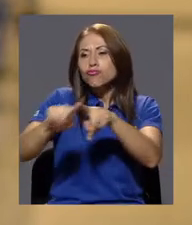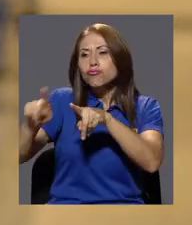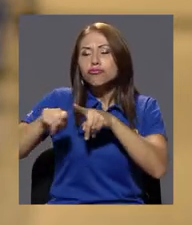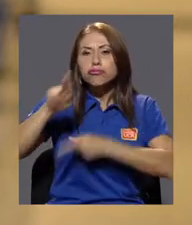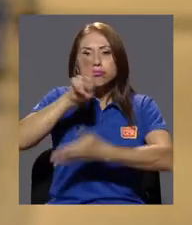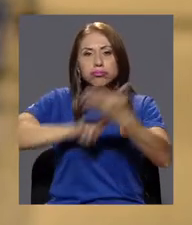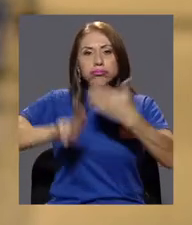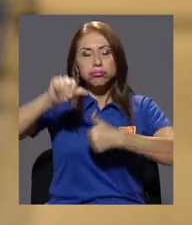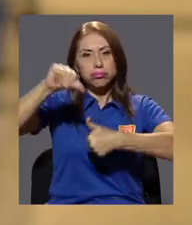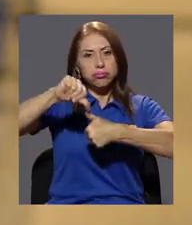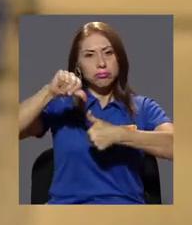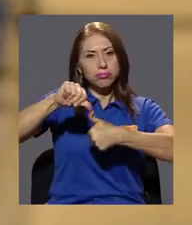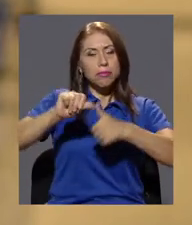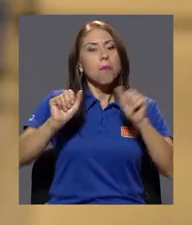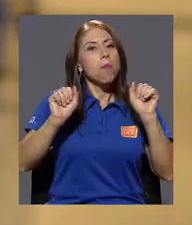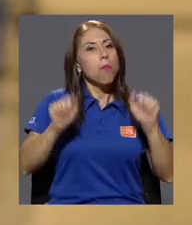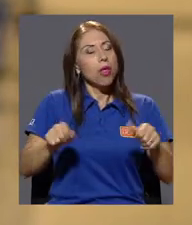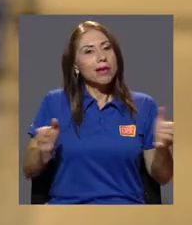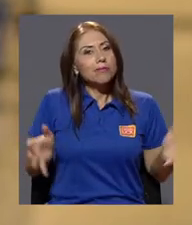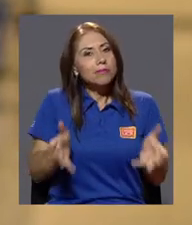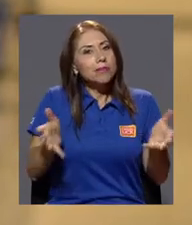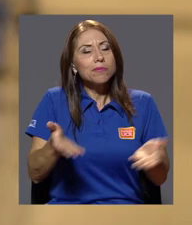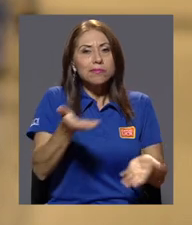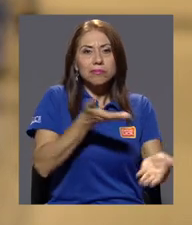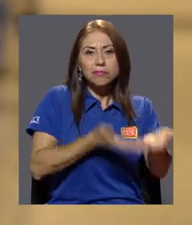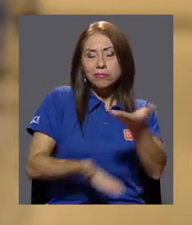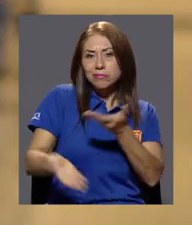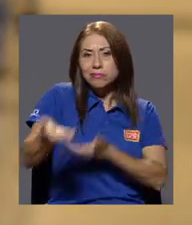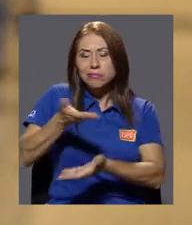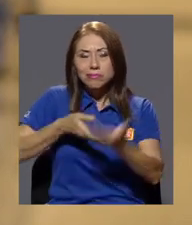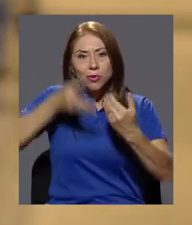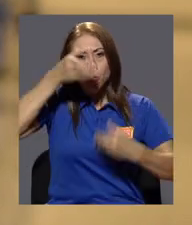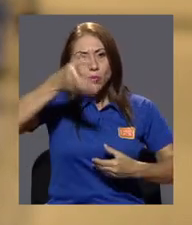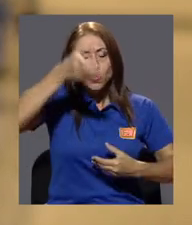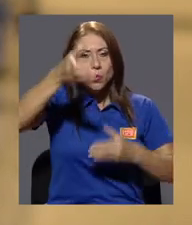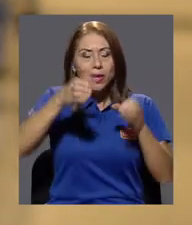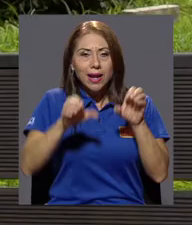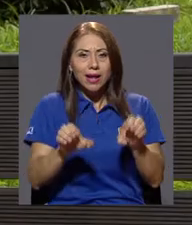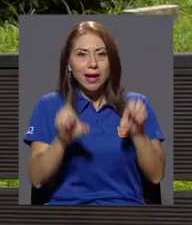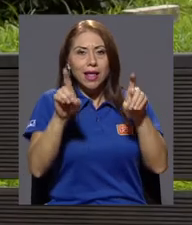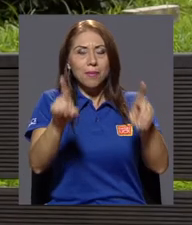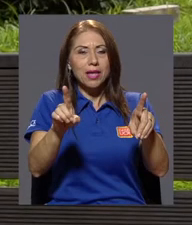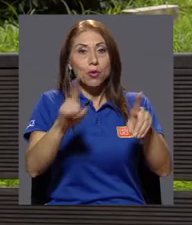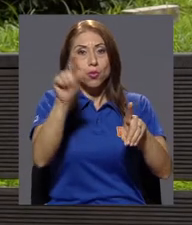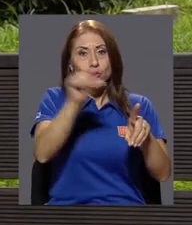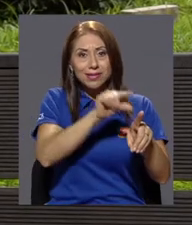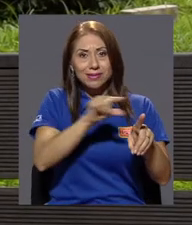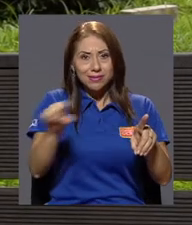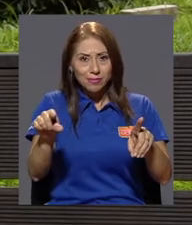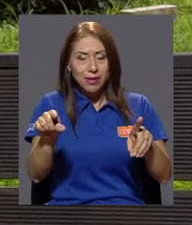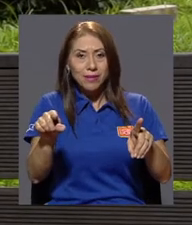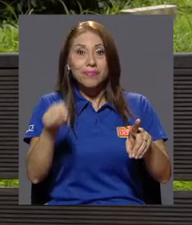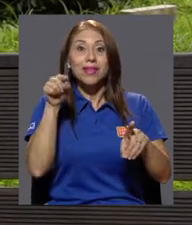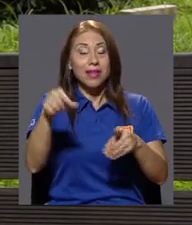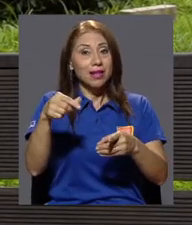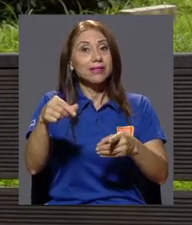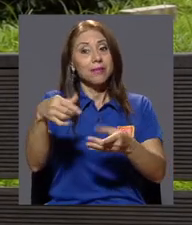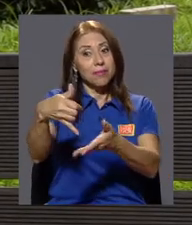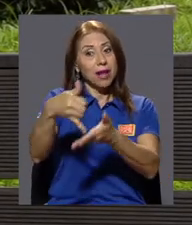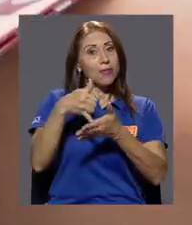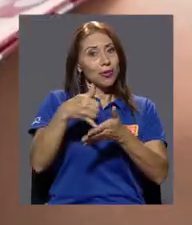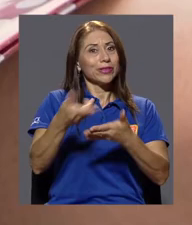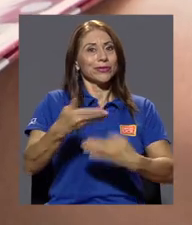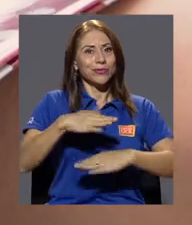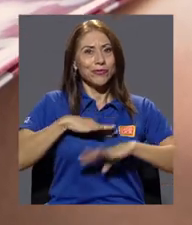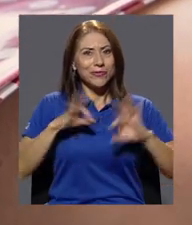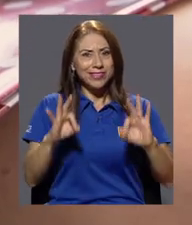de Centroamérica y poder generar este intercambio cultural y académico durante una semana. Creo que el premio es